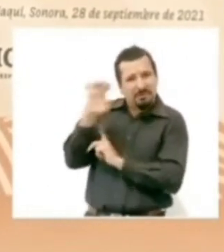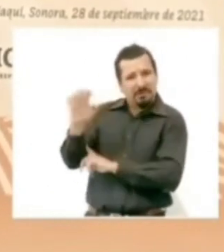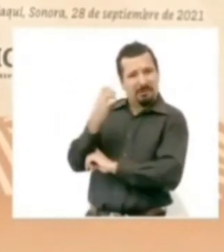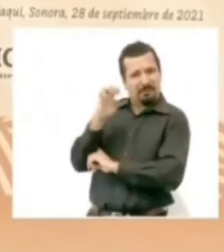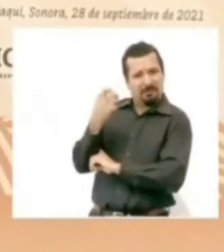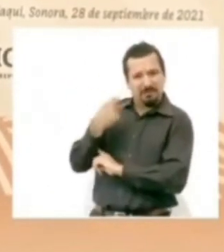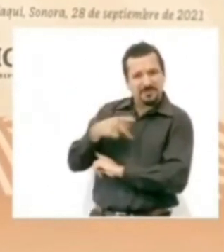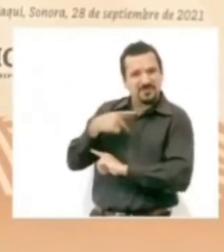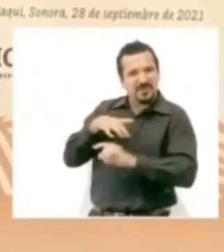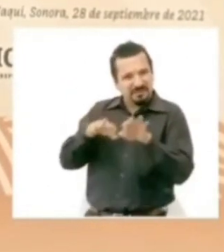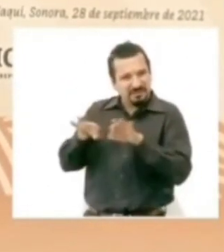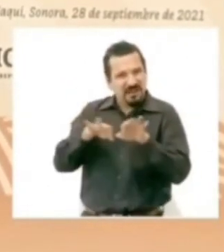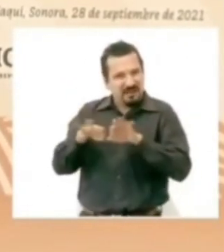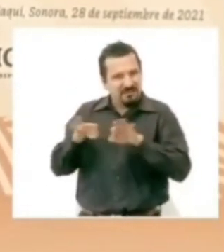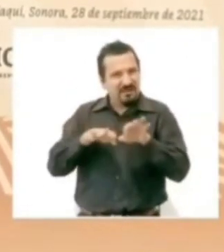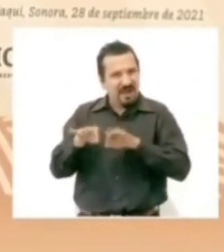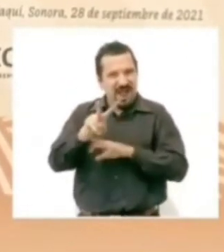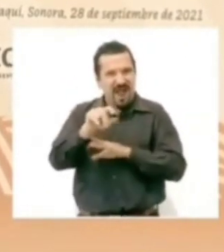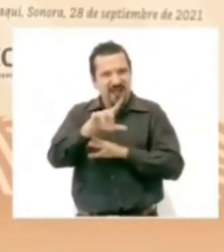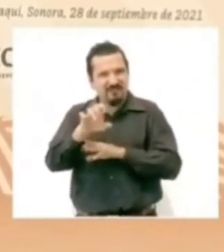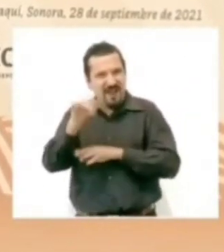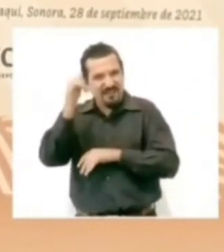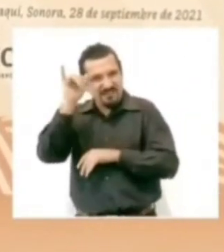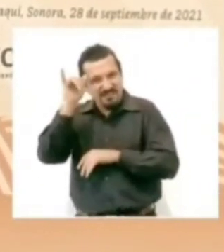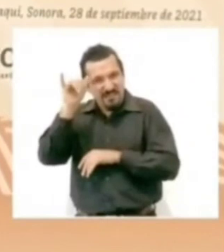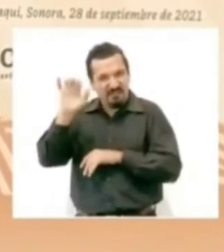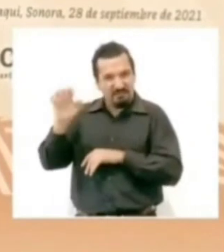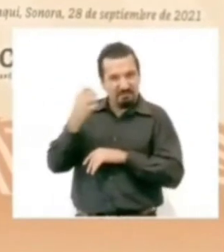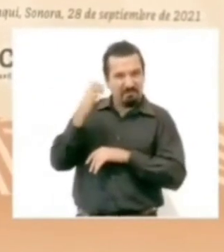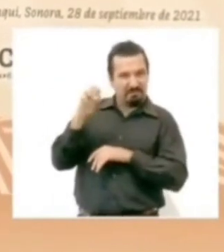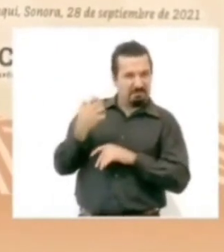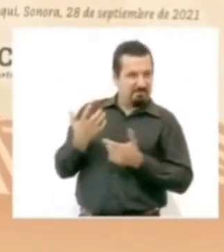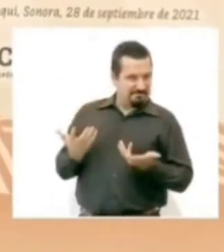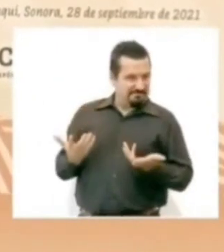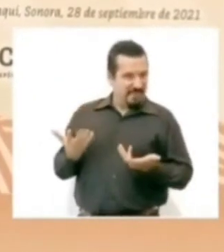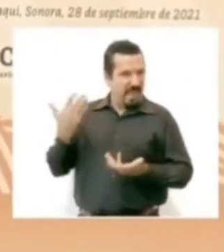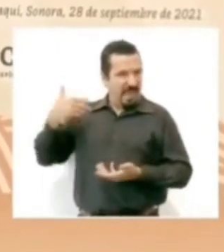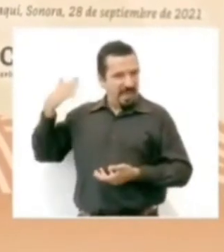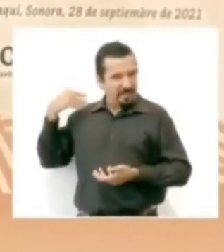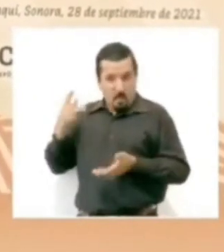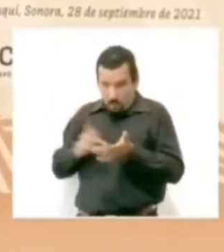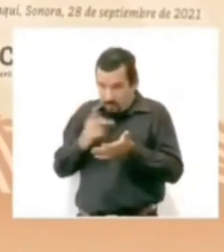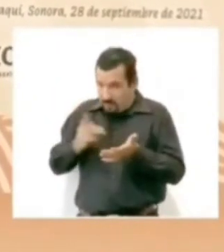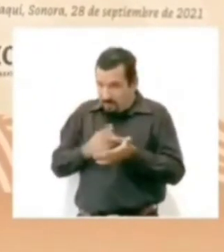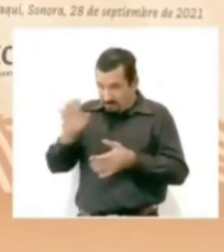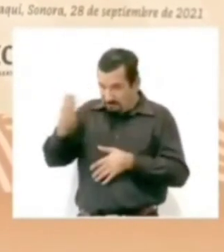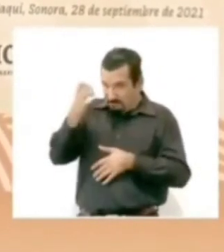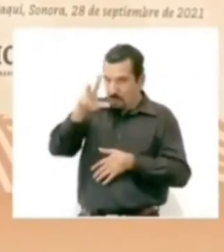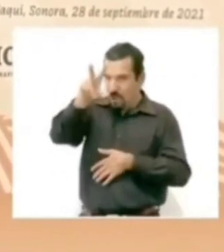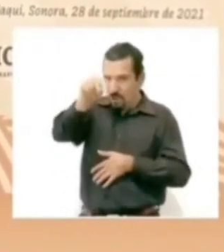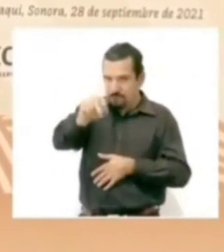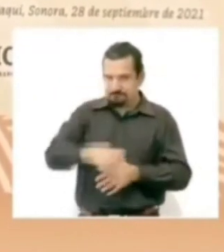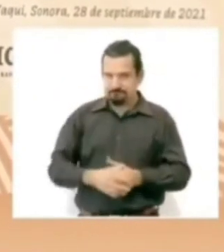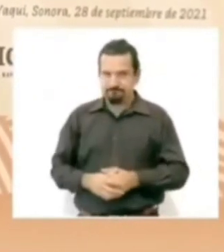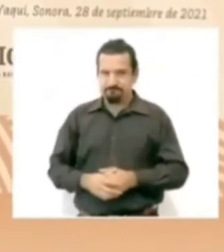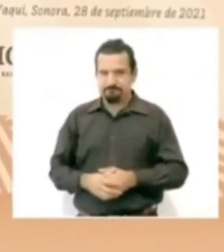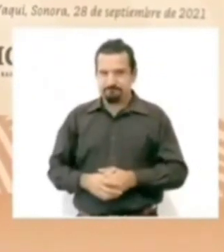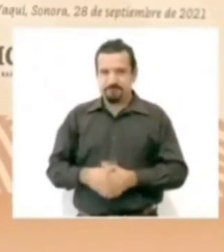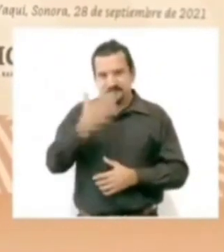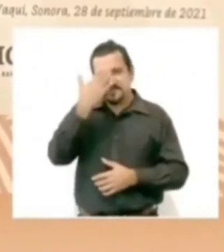de trabajo de este Valle del Yaqui. Esas experiencias no deben repetirse.